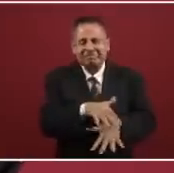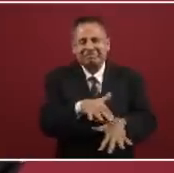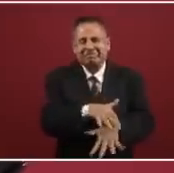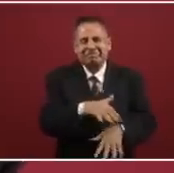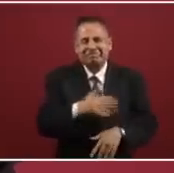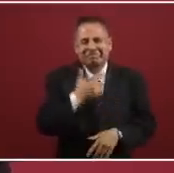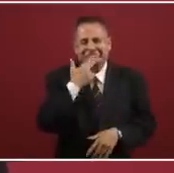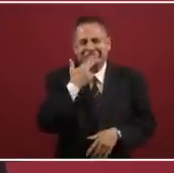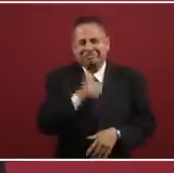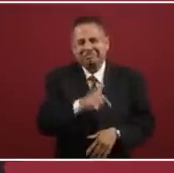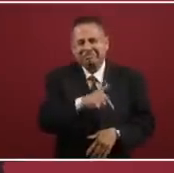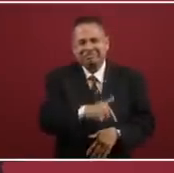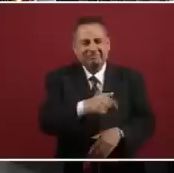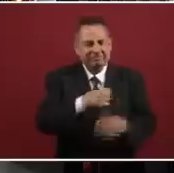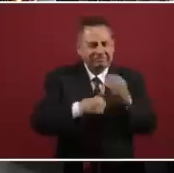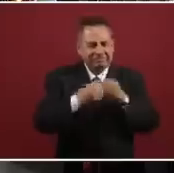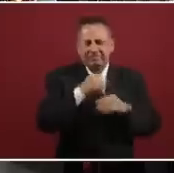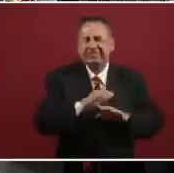productos chatarra.